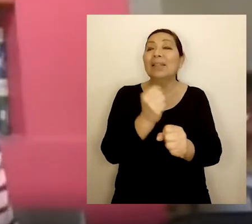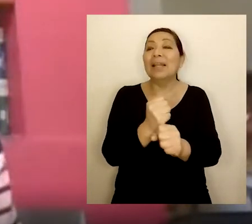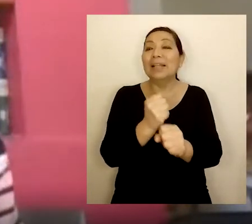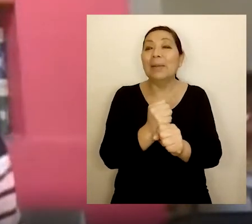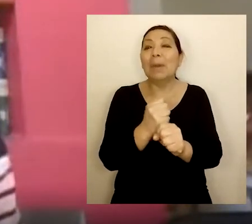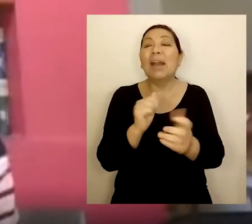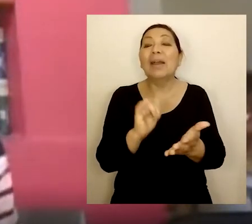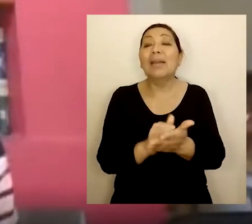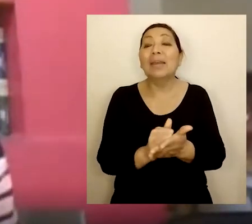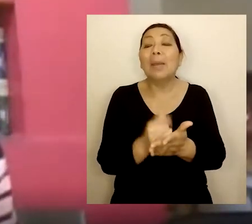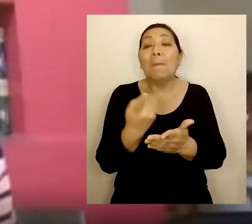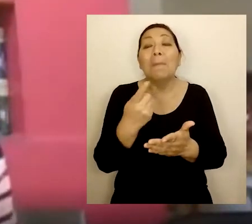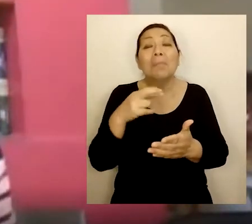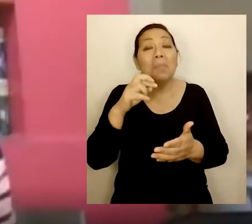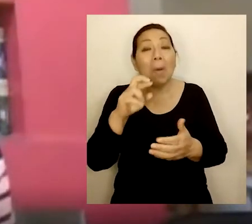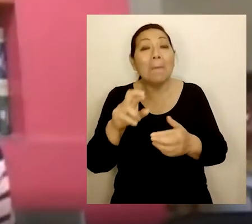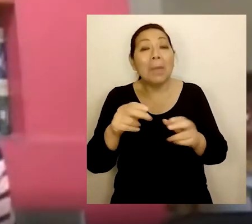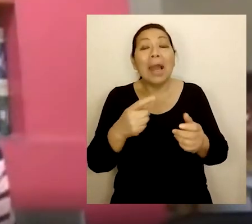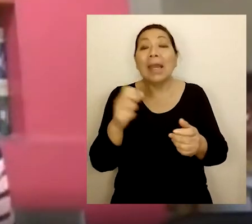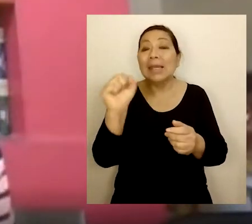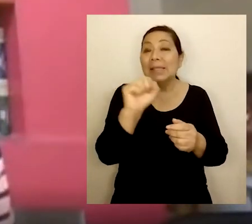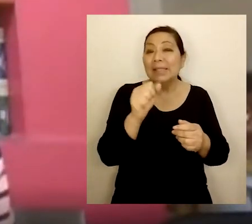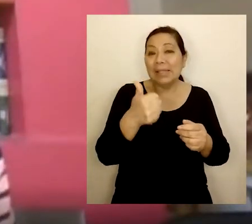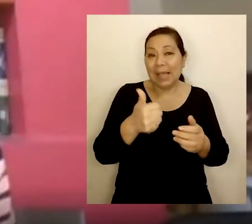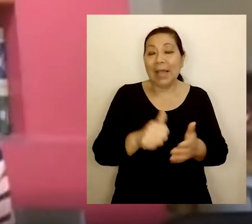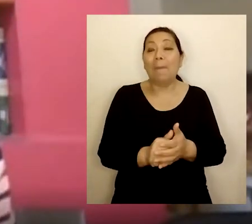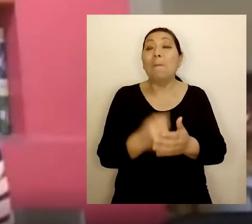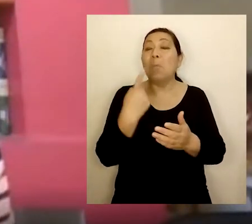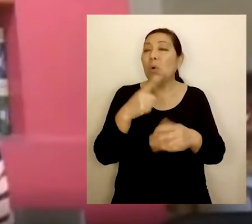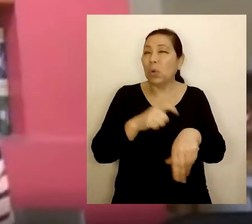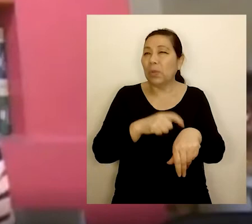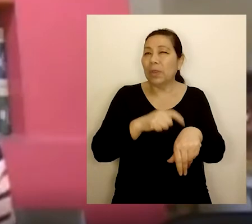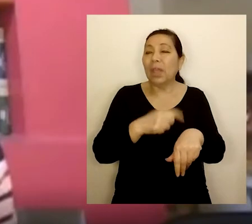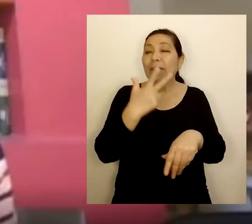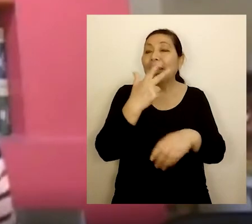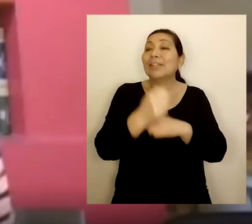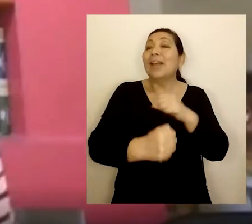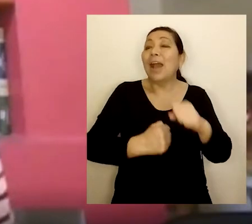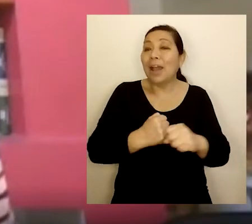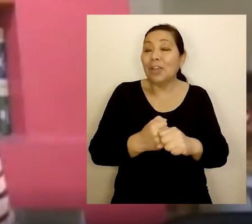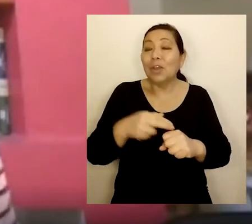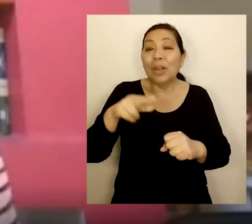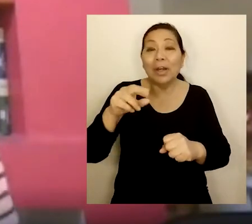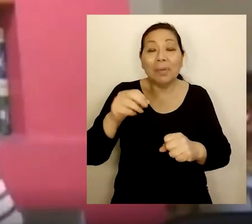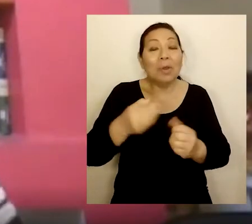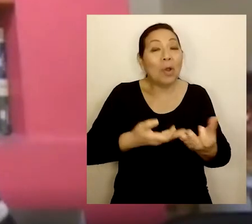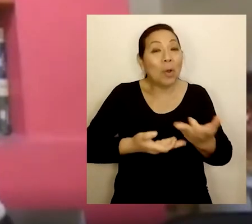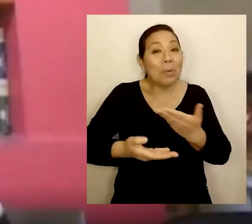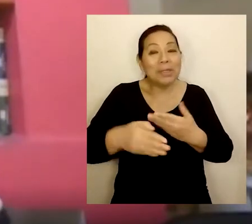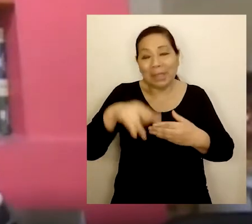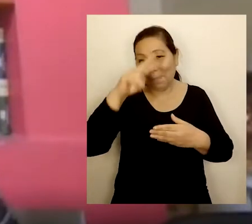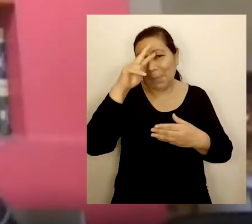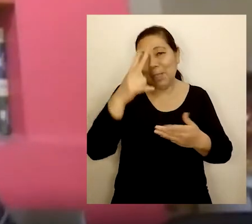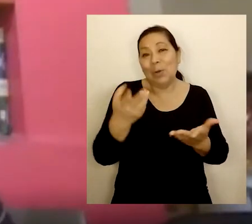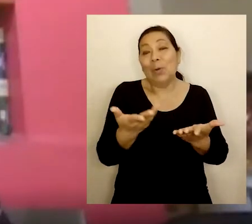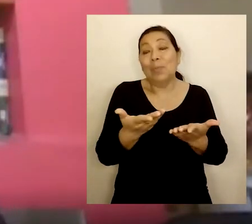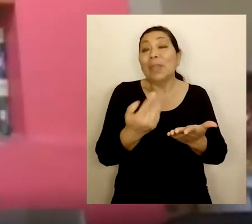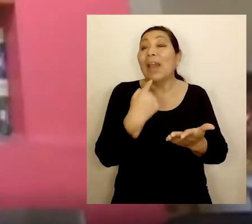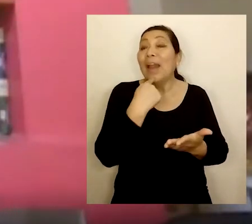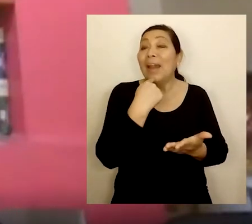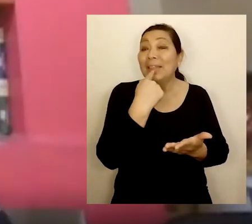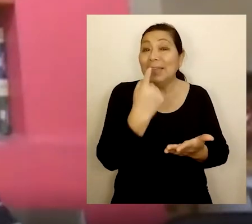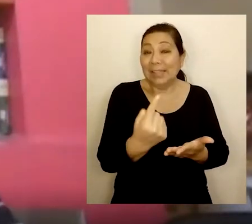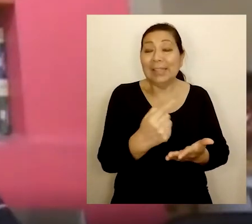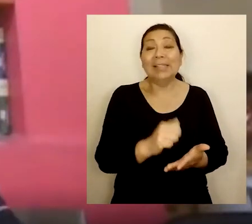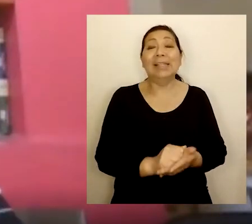laboral entre ADECO Perú S.A., por un periodo de 3 años con Rexol y YPF Comercial del Perú. Y al